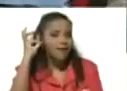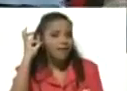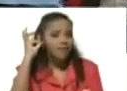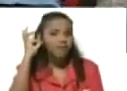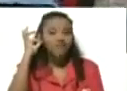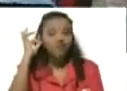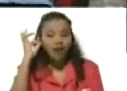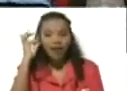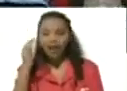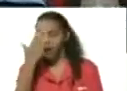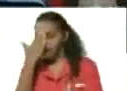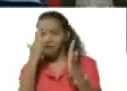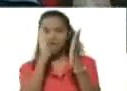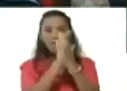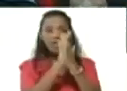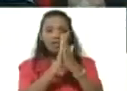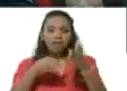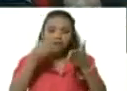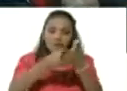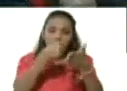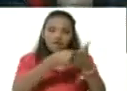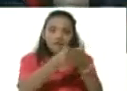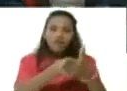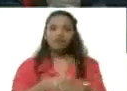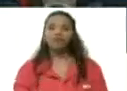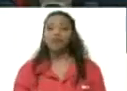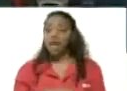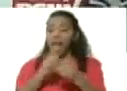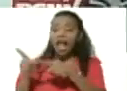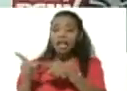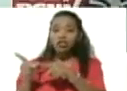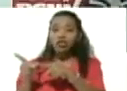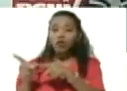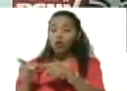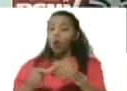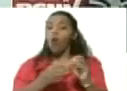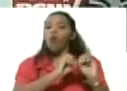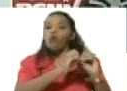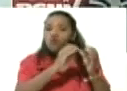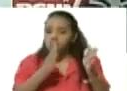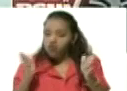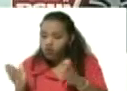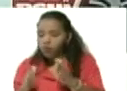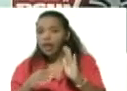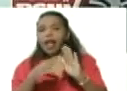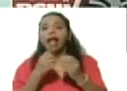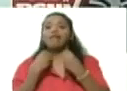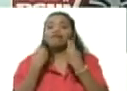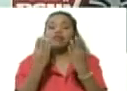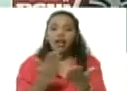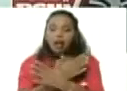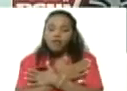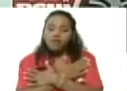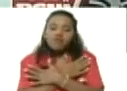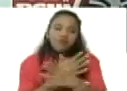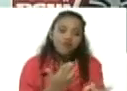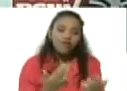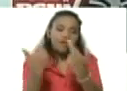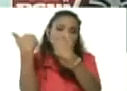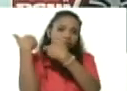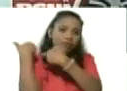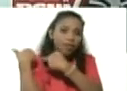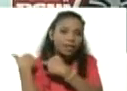mujeres las que están al frente. Eso es garantía de organización, de entrega, de